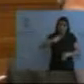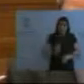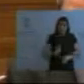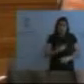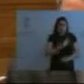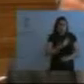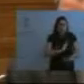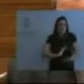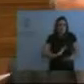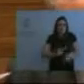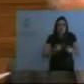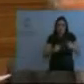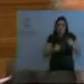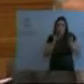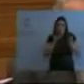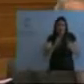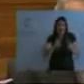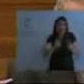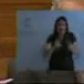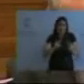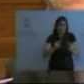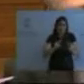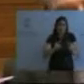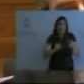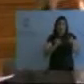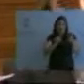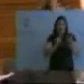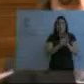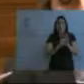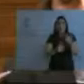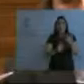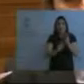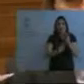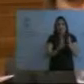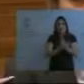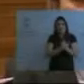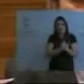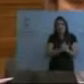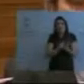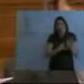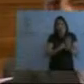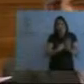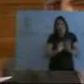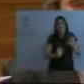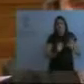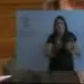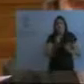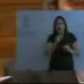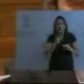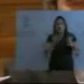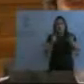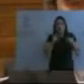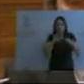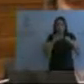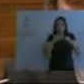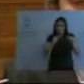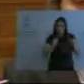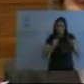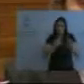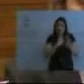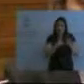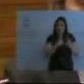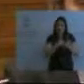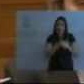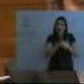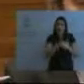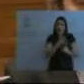visto los efectos. Volviendo al tema de la ley de tasas, decir que esa ley de tasas y precios públicos del Principado elevaba hasta llegar a